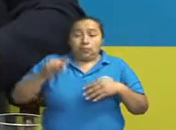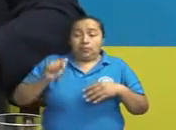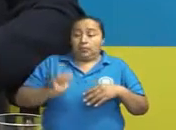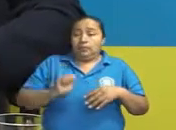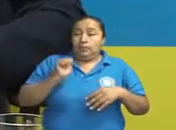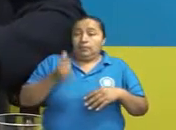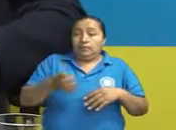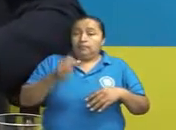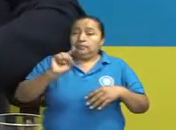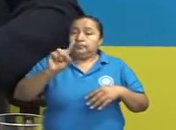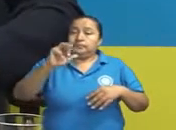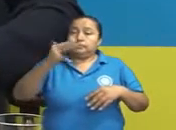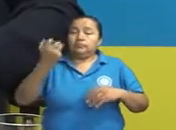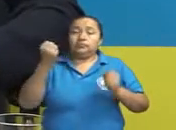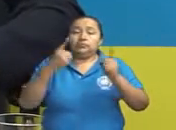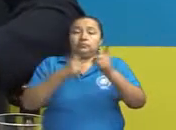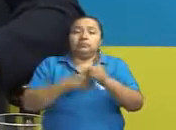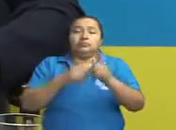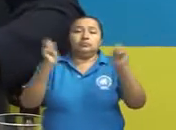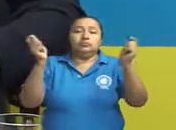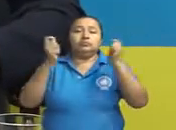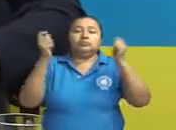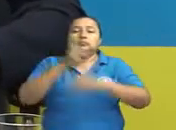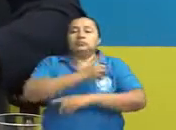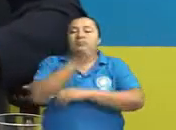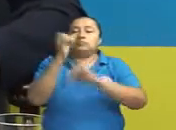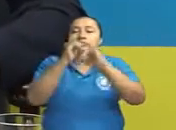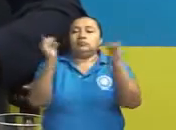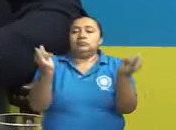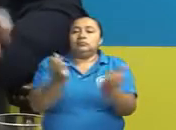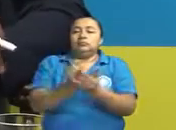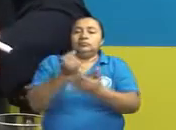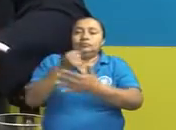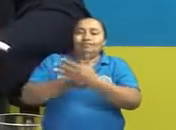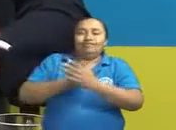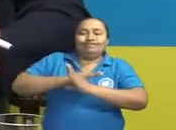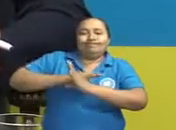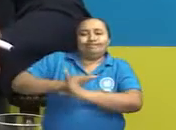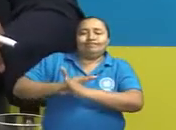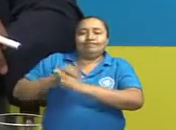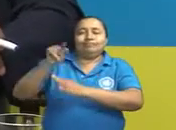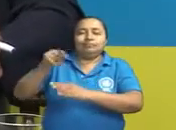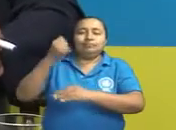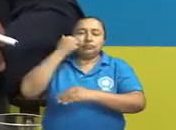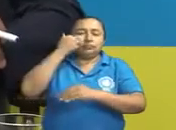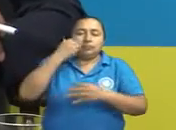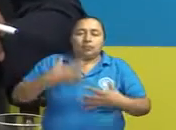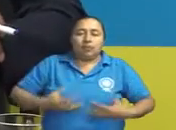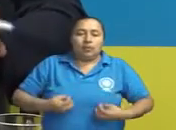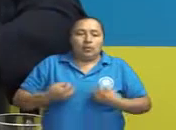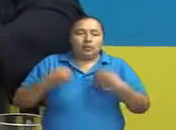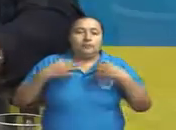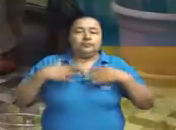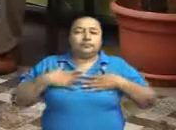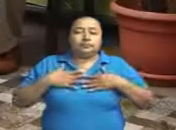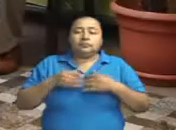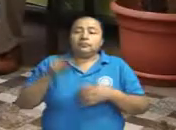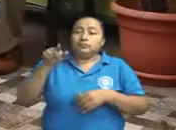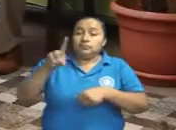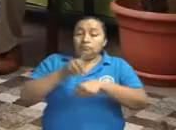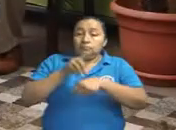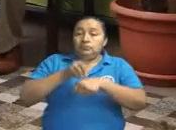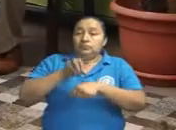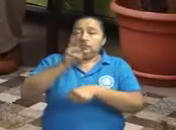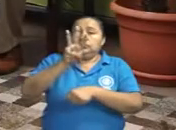día 19 de octubre se conmemora el Día Internacional contra la Lucha de esta Enfermedad. Estamos con el doctor Warner